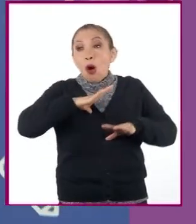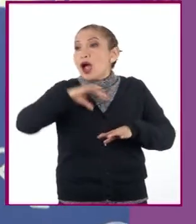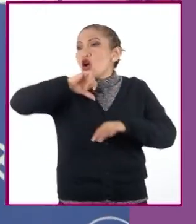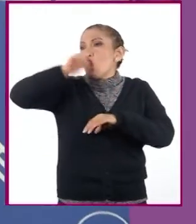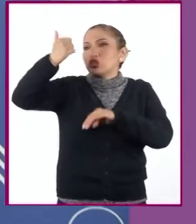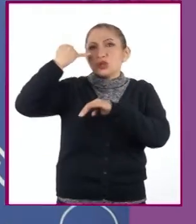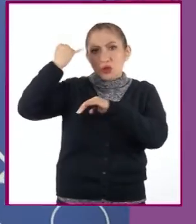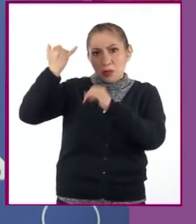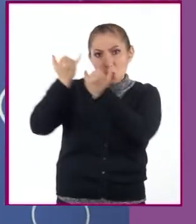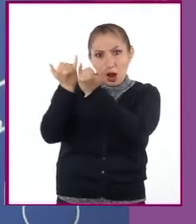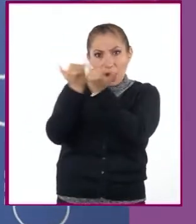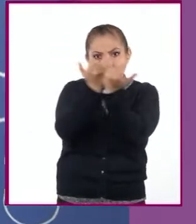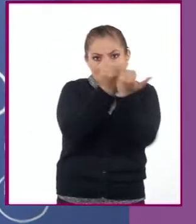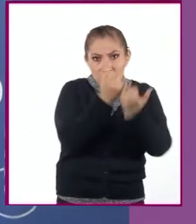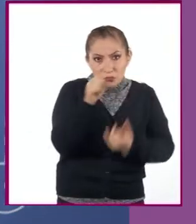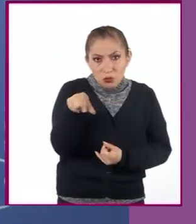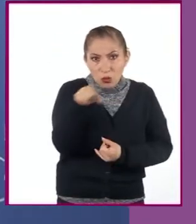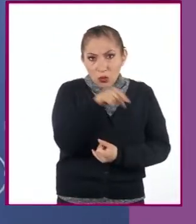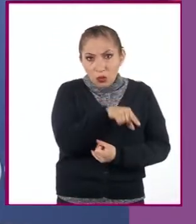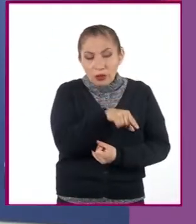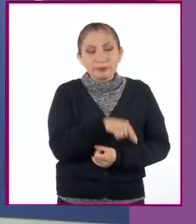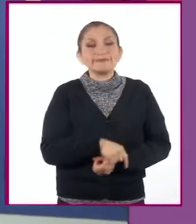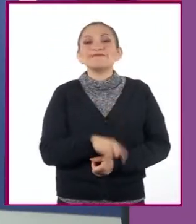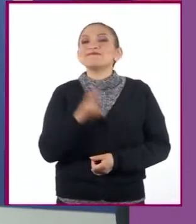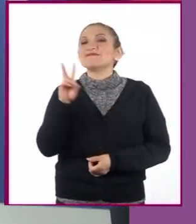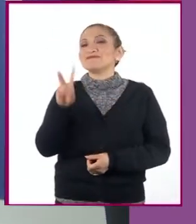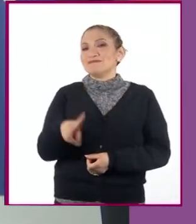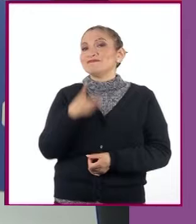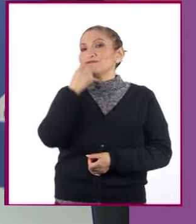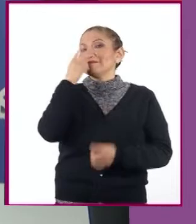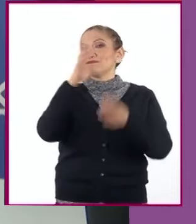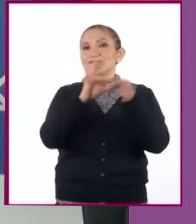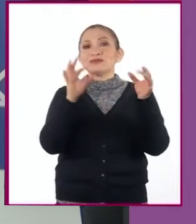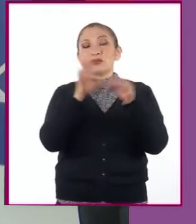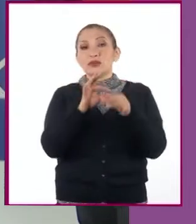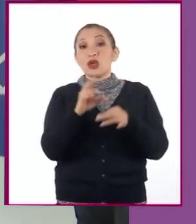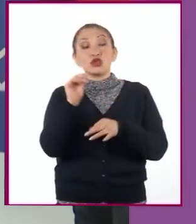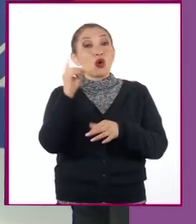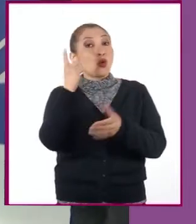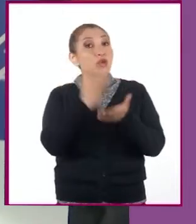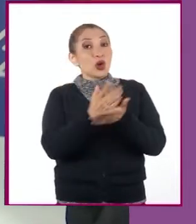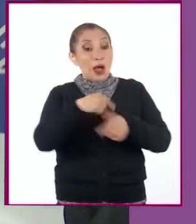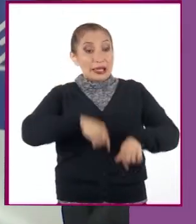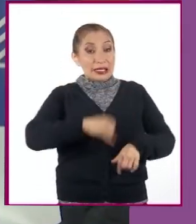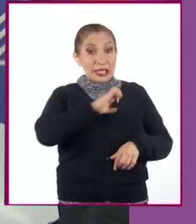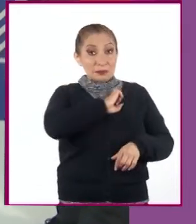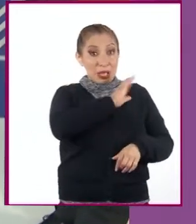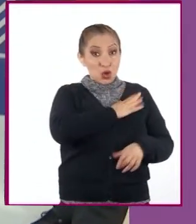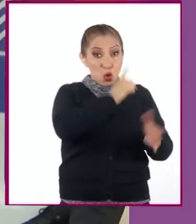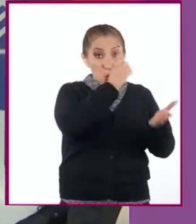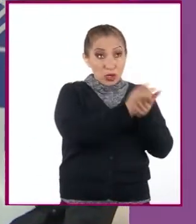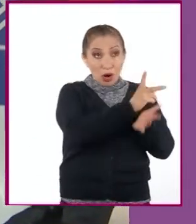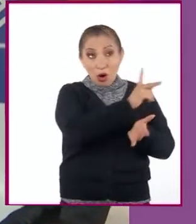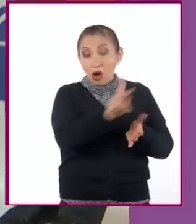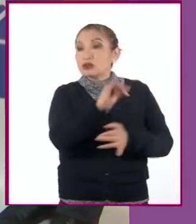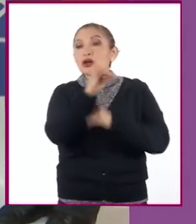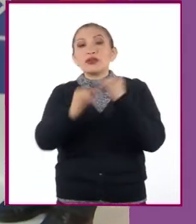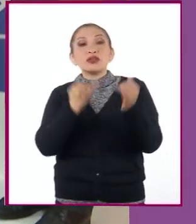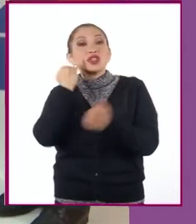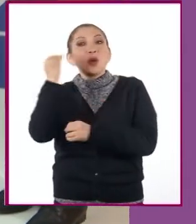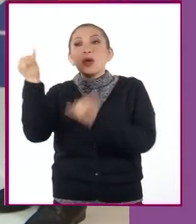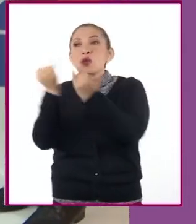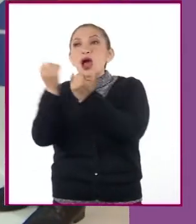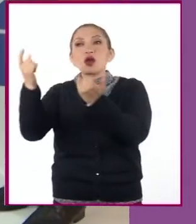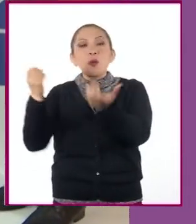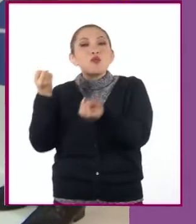los idiomas? Es bueno dejar claro que no solo sucede en nuestro idioma. Todas las lenguas se enriquecen con